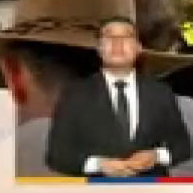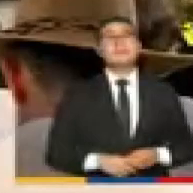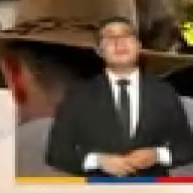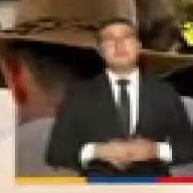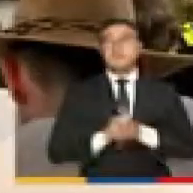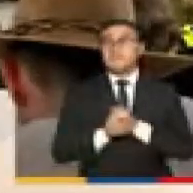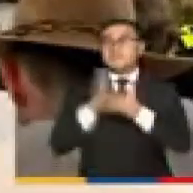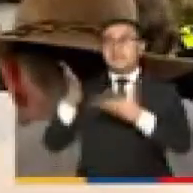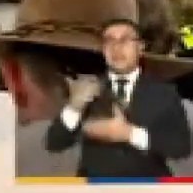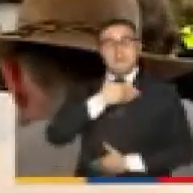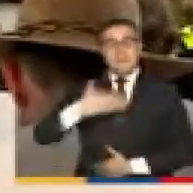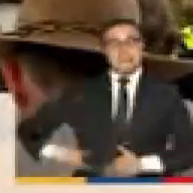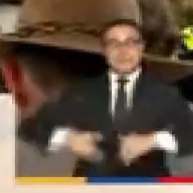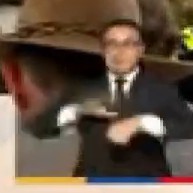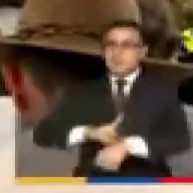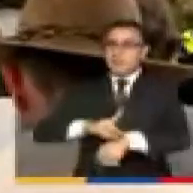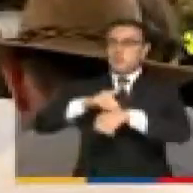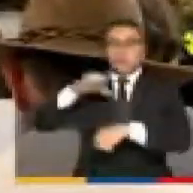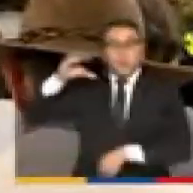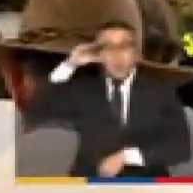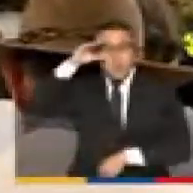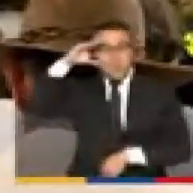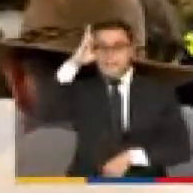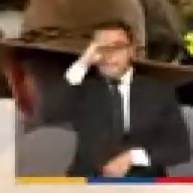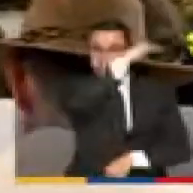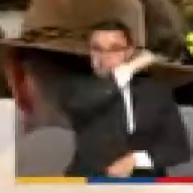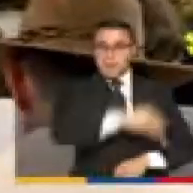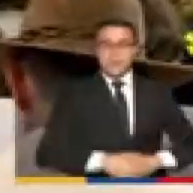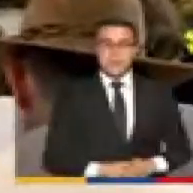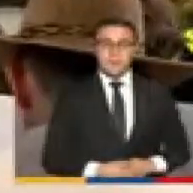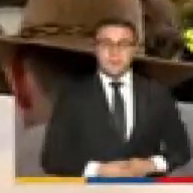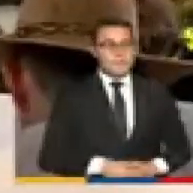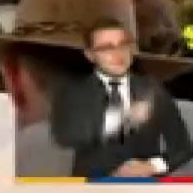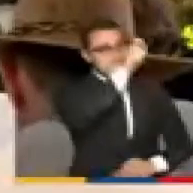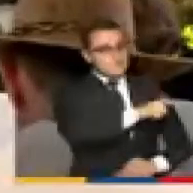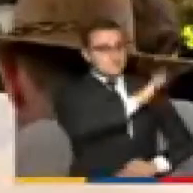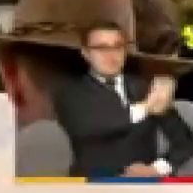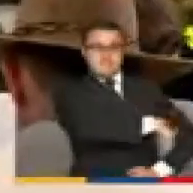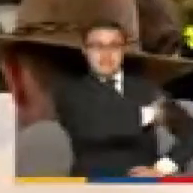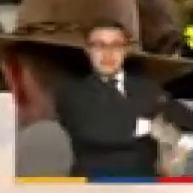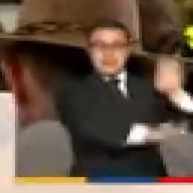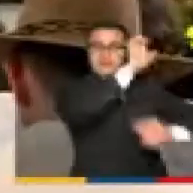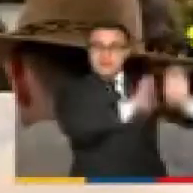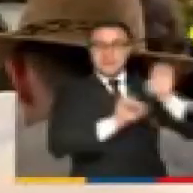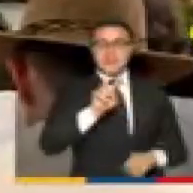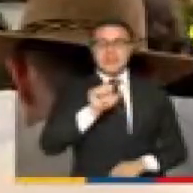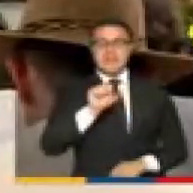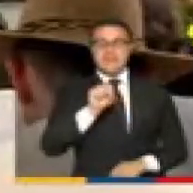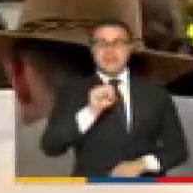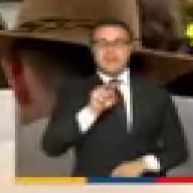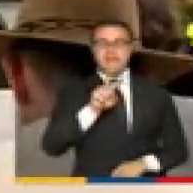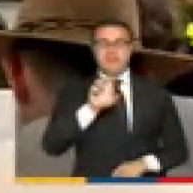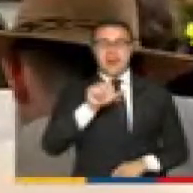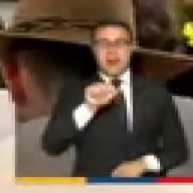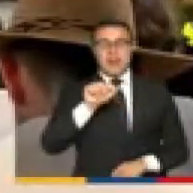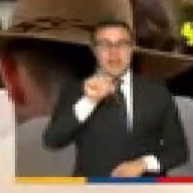ceremonia realizada en la base antinarcótico de la Policía Nacional en San